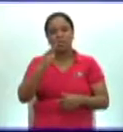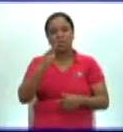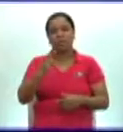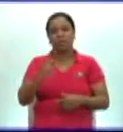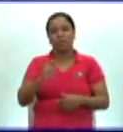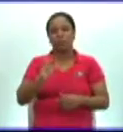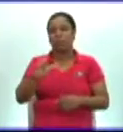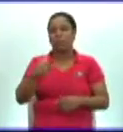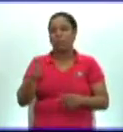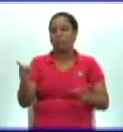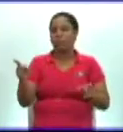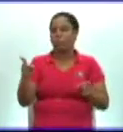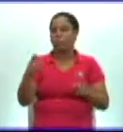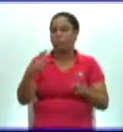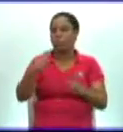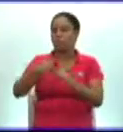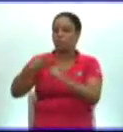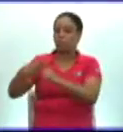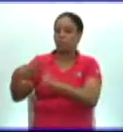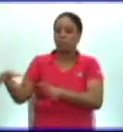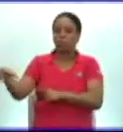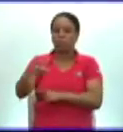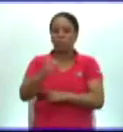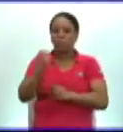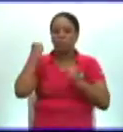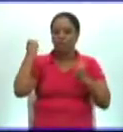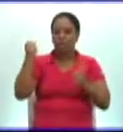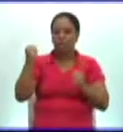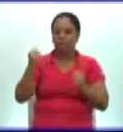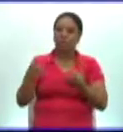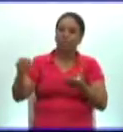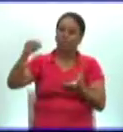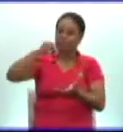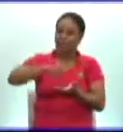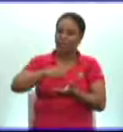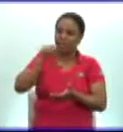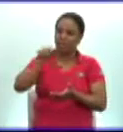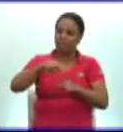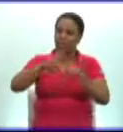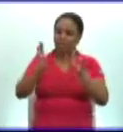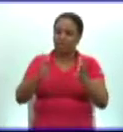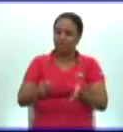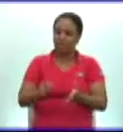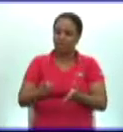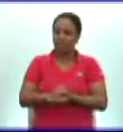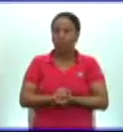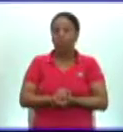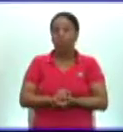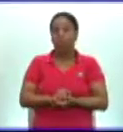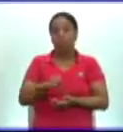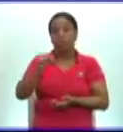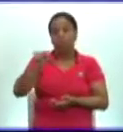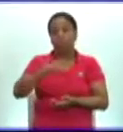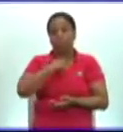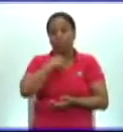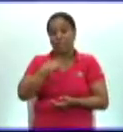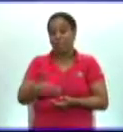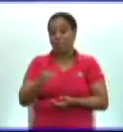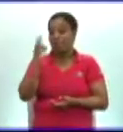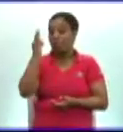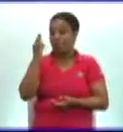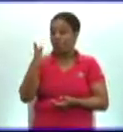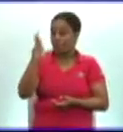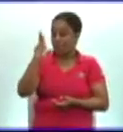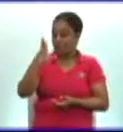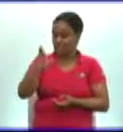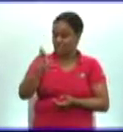cuando sumemos todas las fuerzas que actúan sobre ese cuerpo? En este caso, la fuerza resultante va a